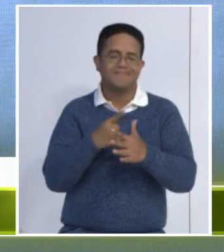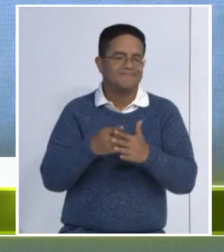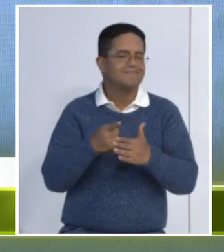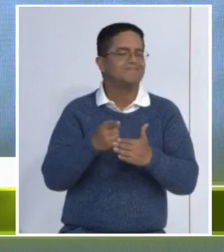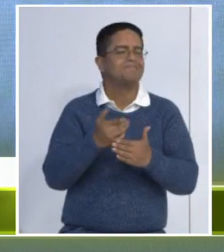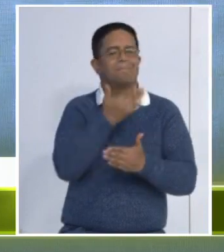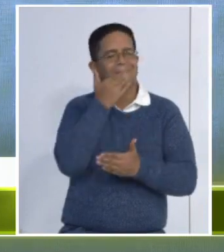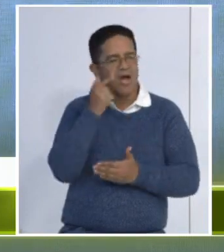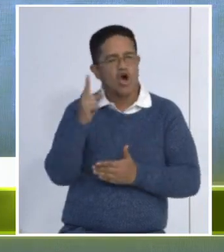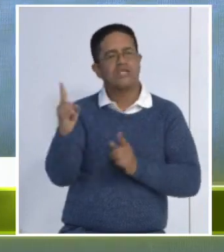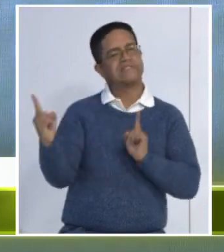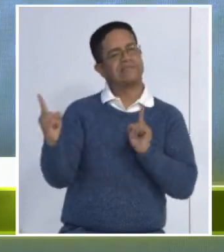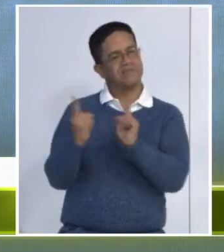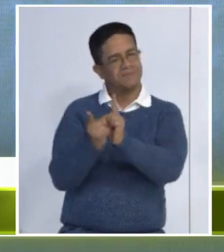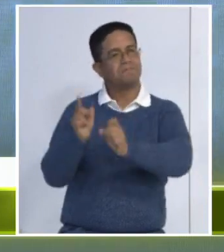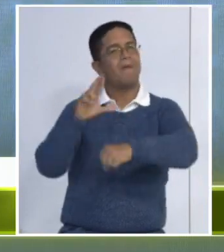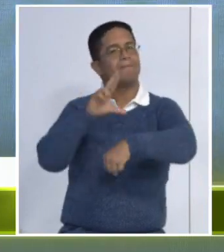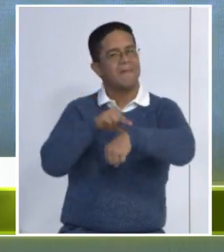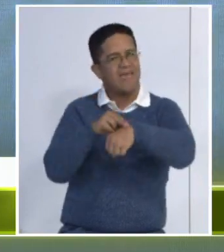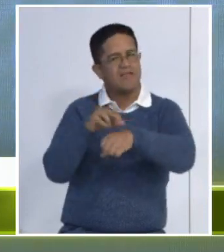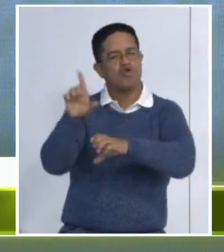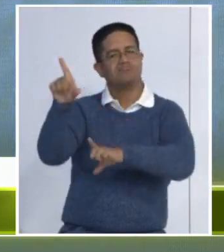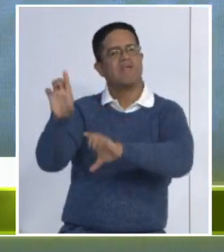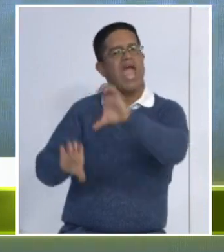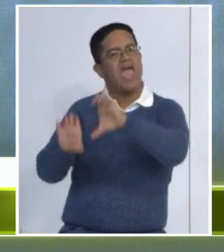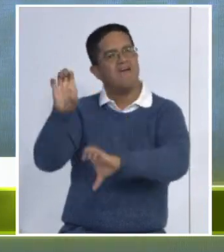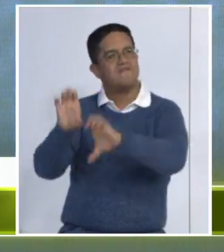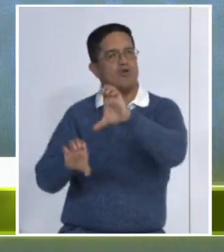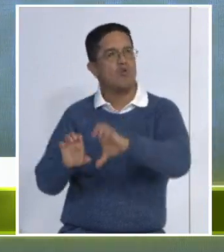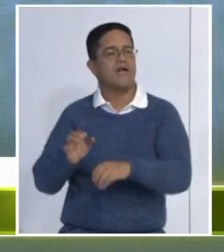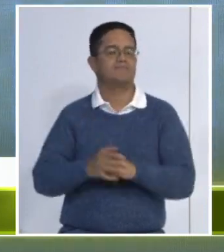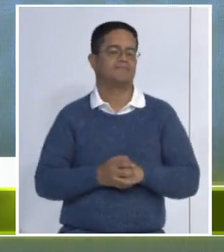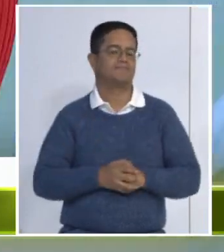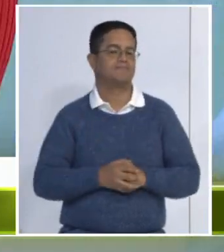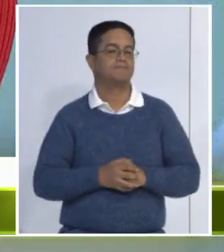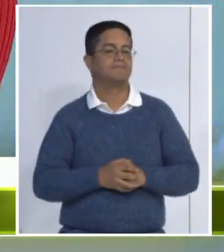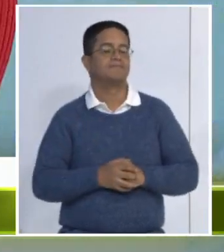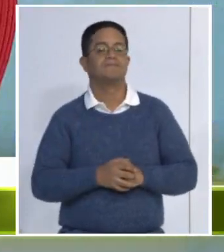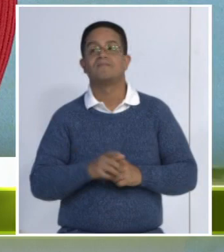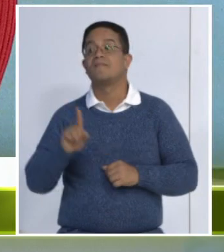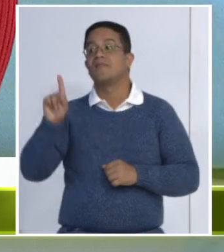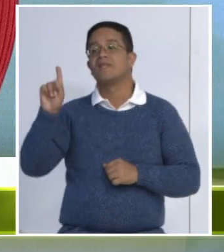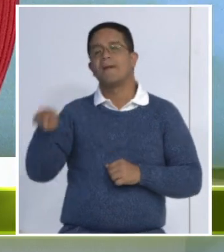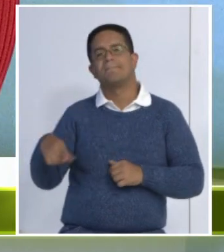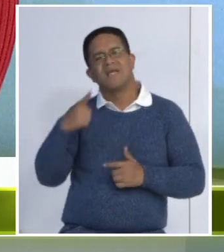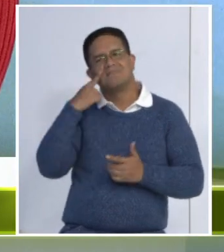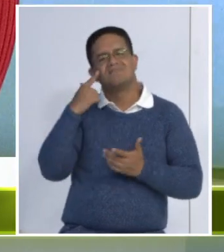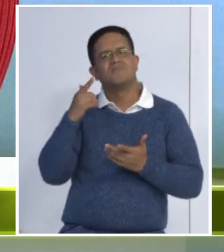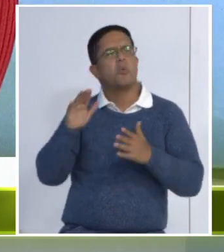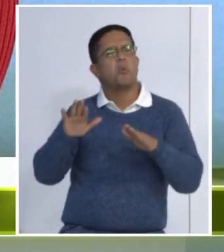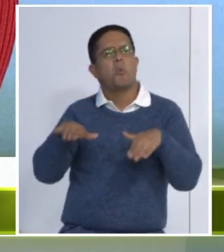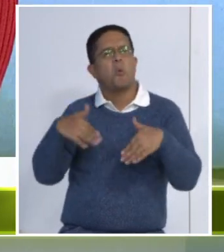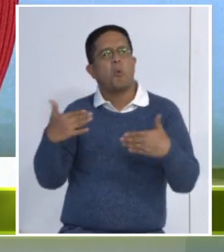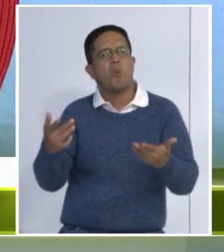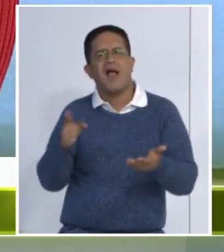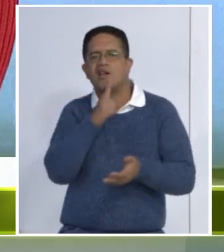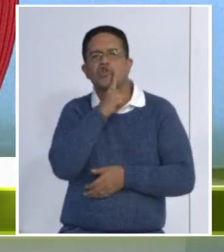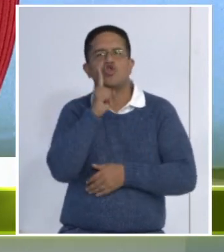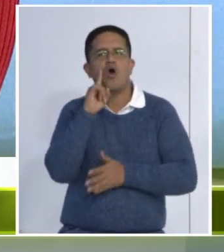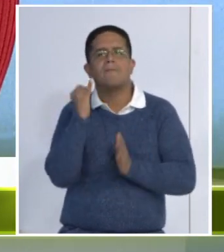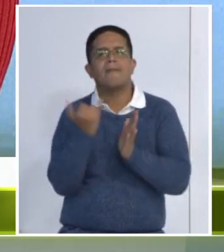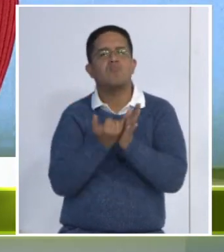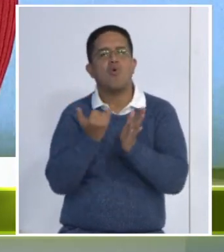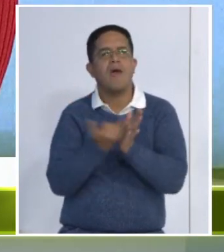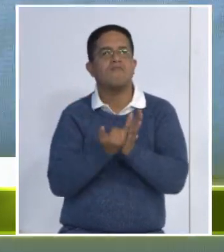una evaluación adecuada y hacerle los laboratorios pertinentes. Nos preguntan por acá cuáles son las pruebas que se realizan para saber si es Zika, dengue o